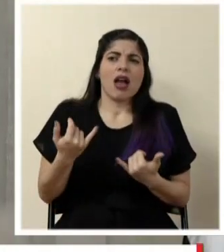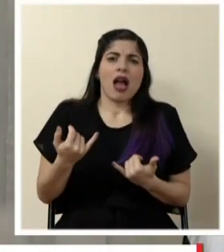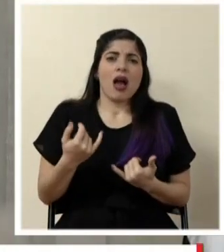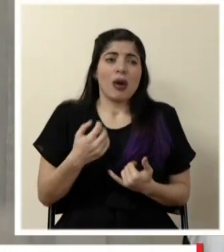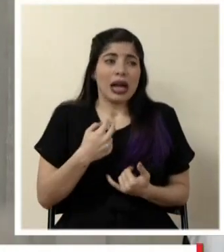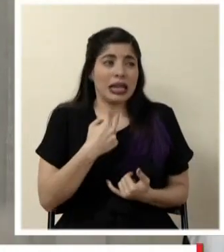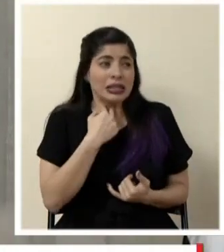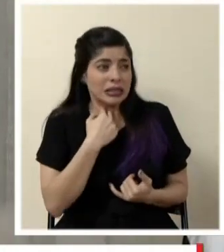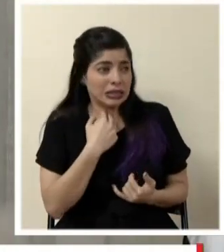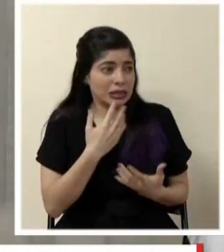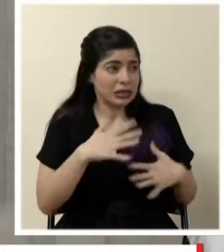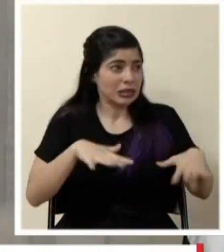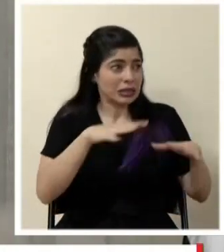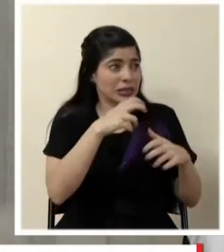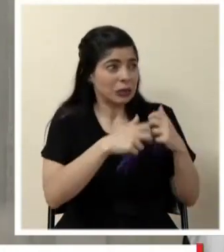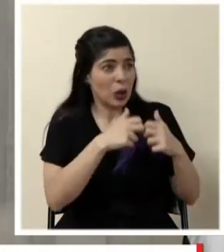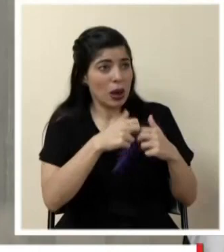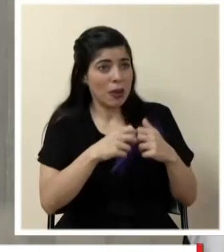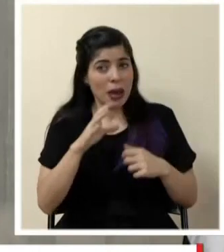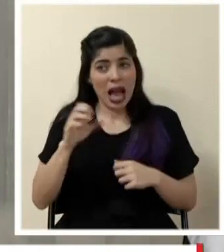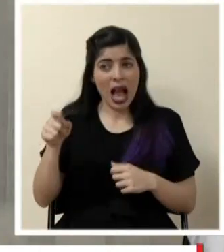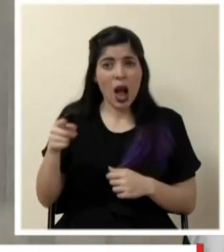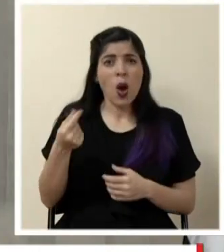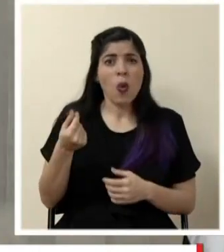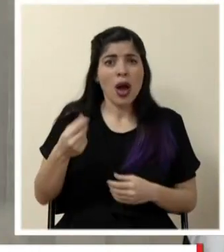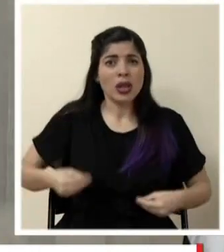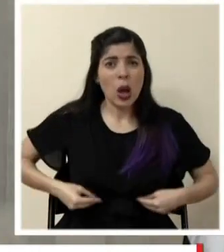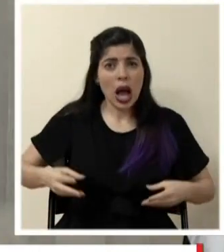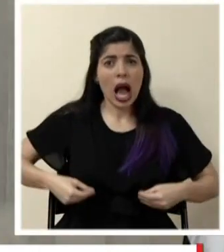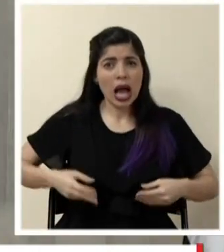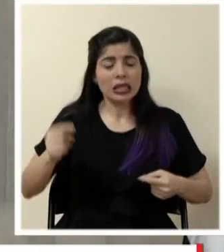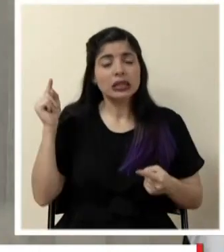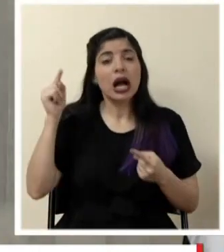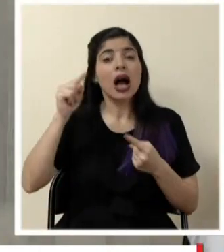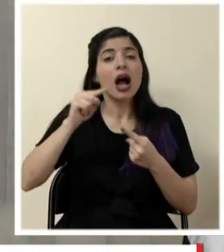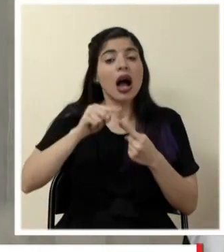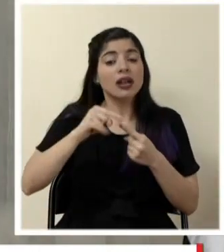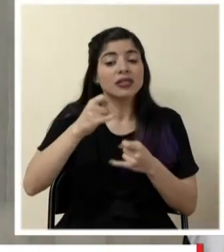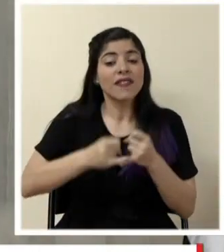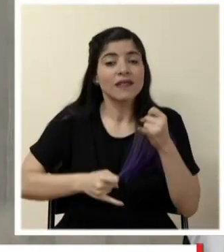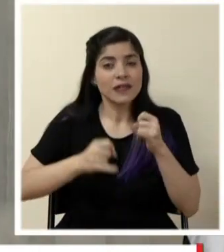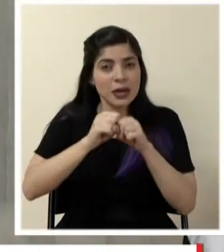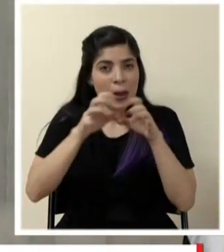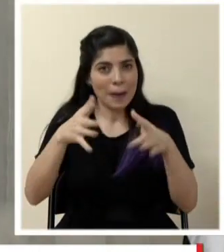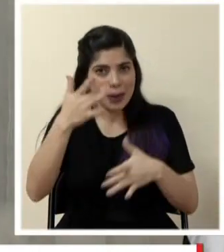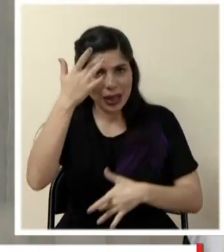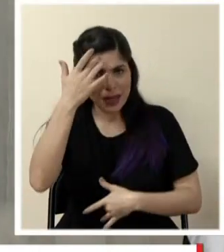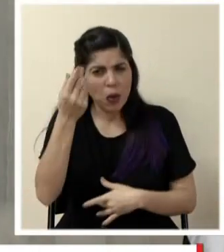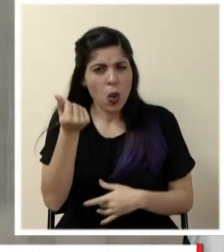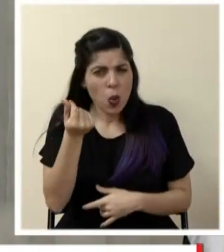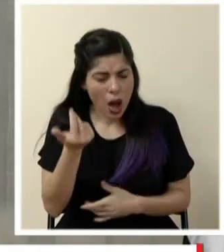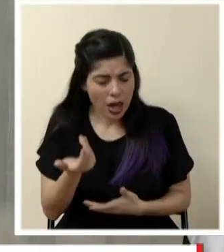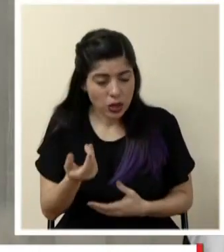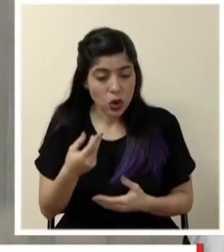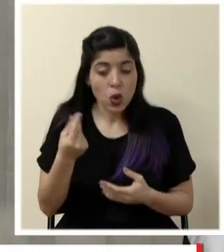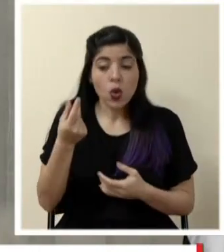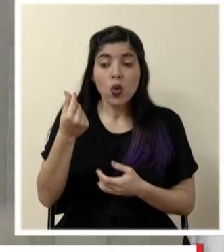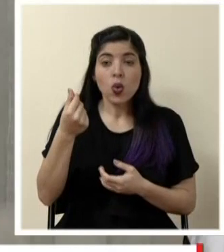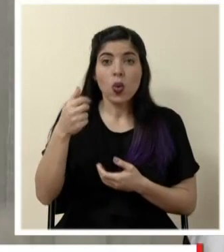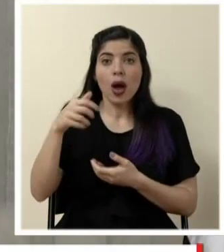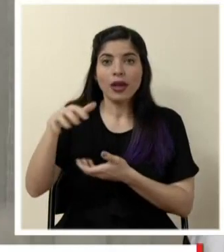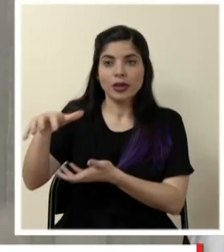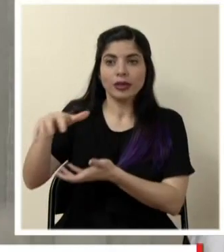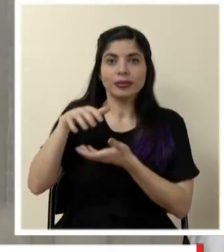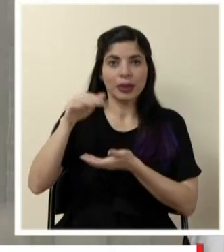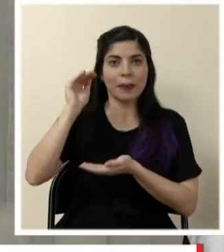la caja en términos de cuánto vamos a tener que gastar hasta llegar al final de esta pandemia y cuánto vamos a dejar de percibir